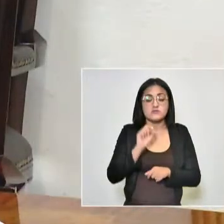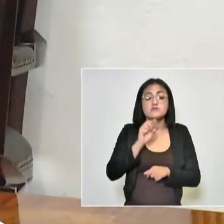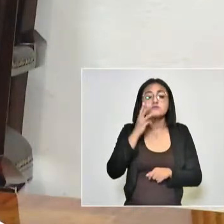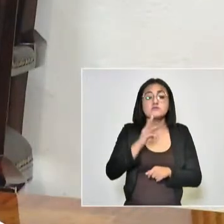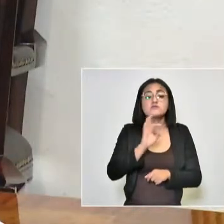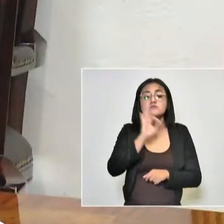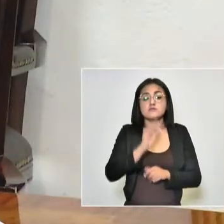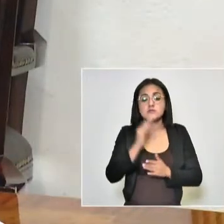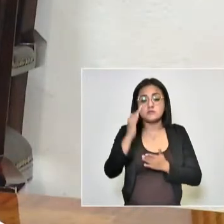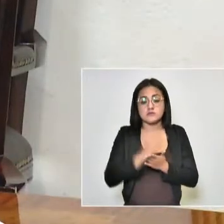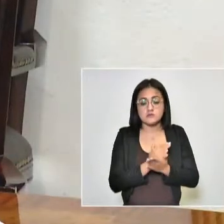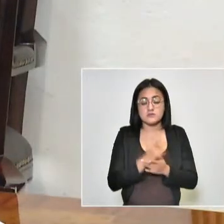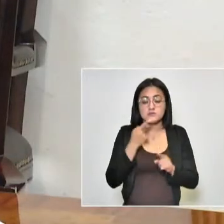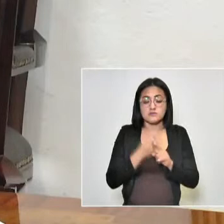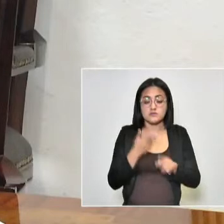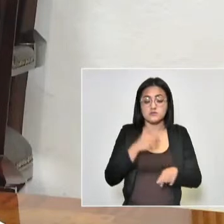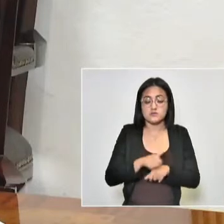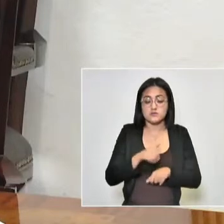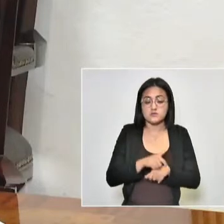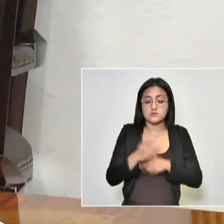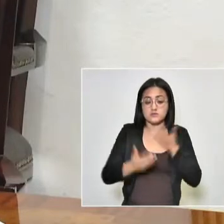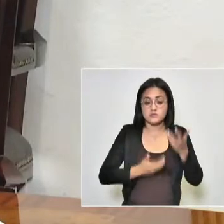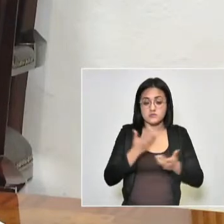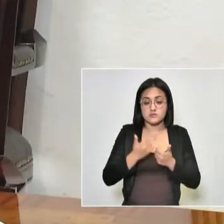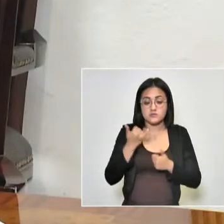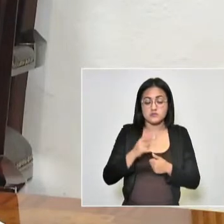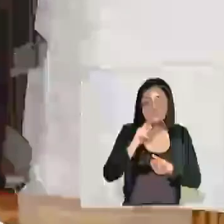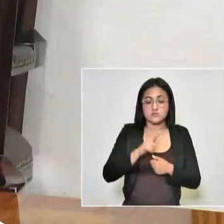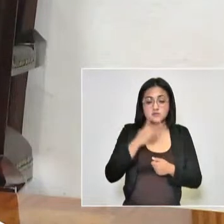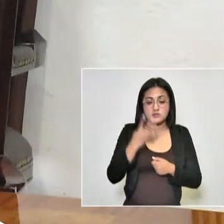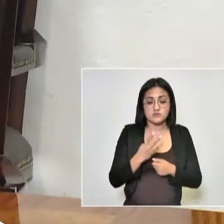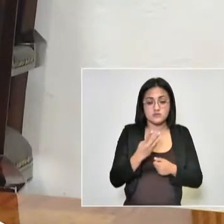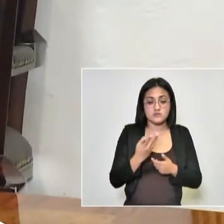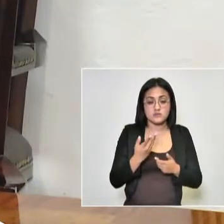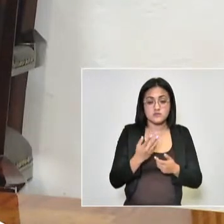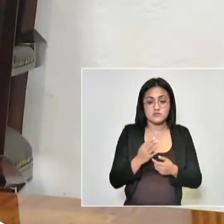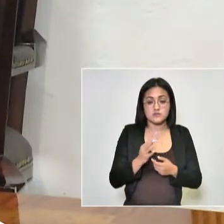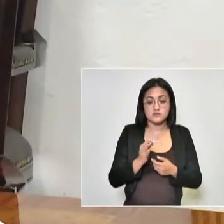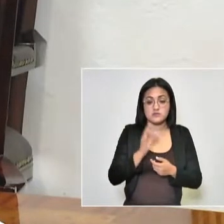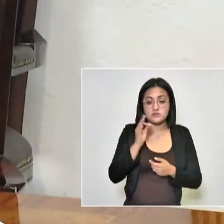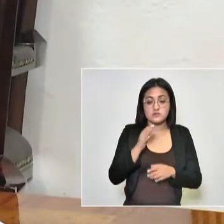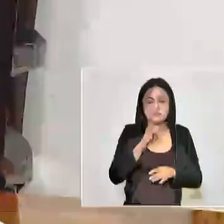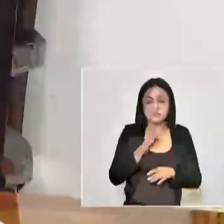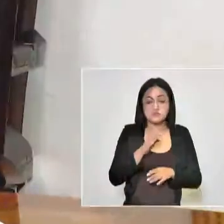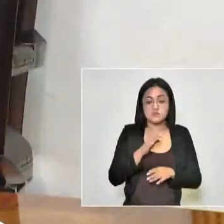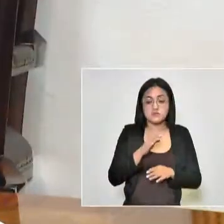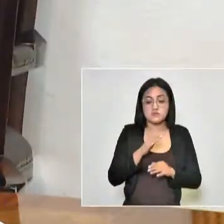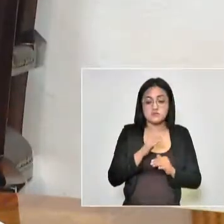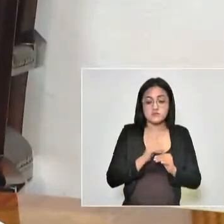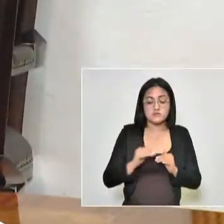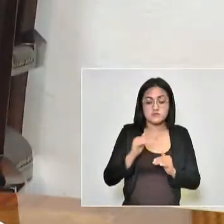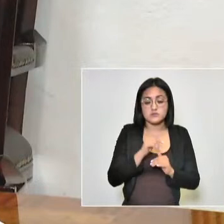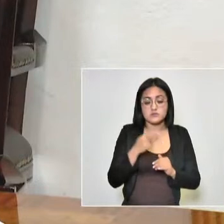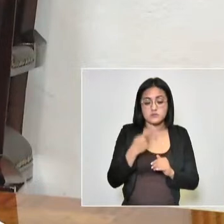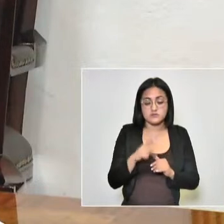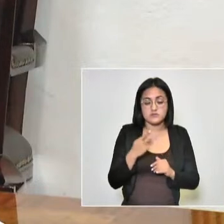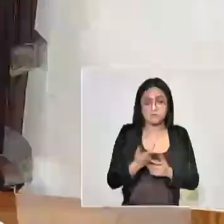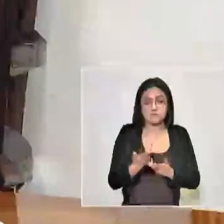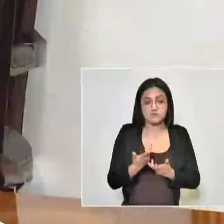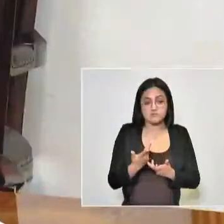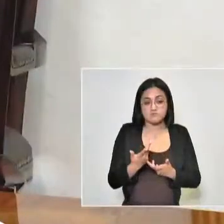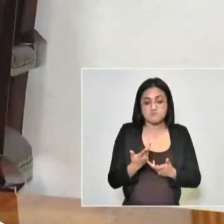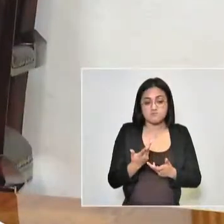33% por debajo del número de incendios y 74% por debajo de la superficie afectada debido a